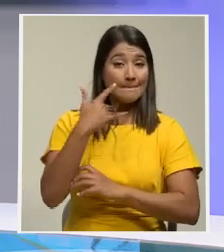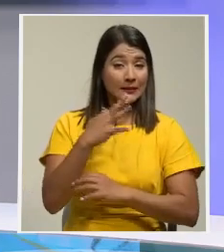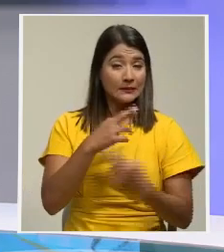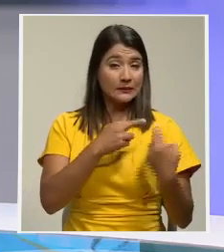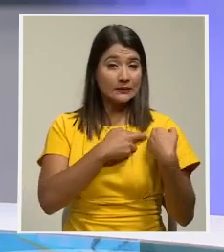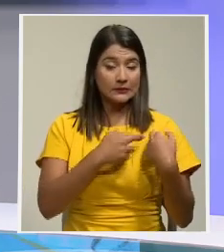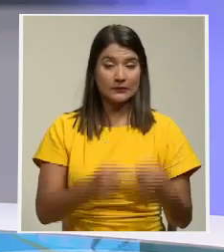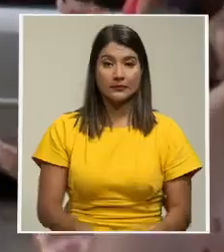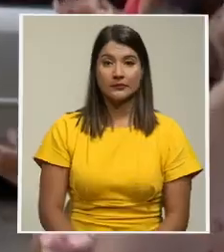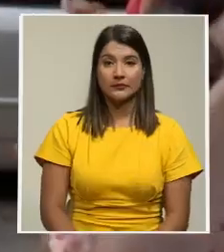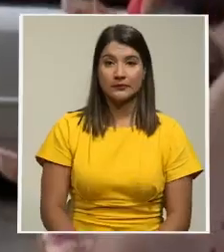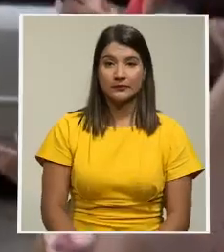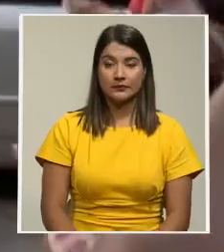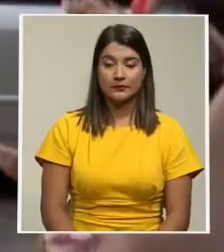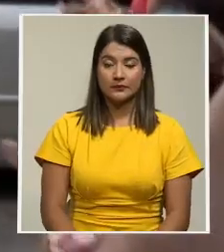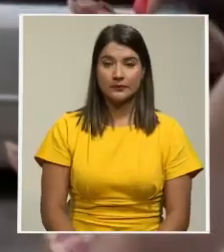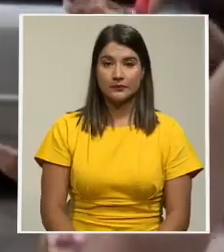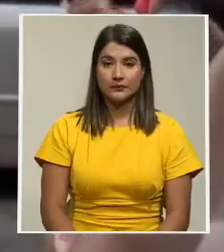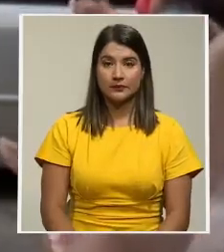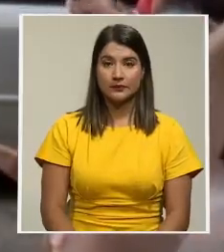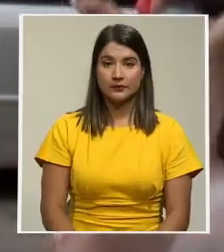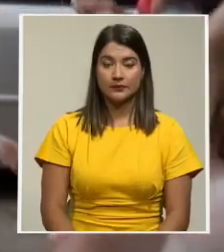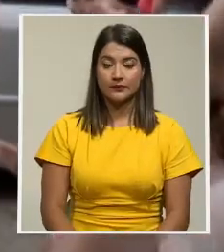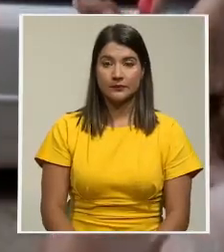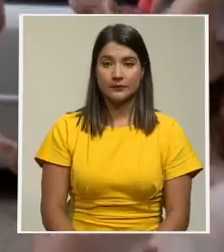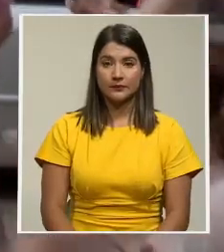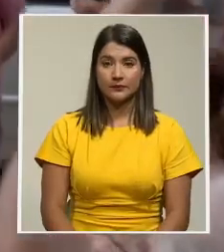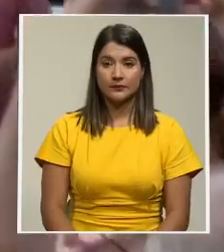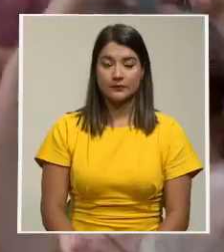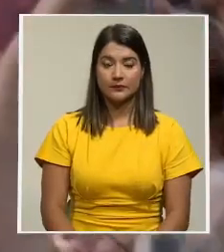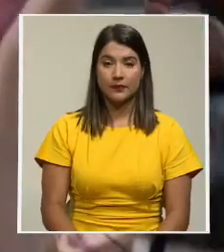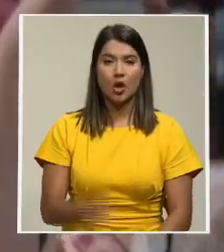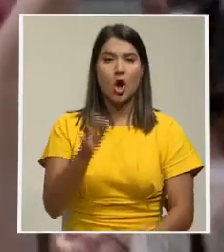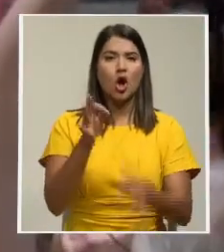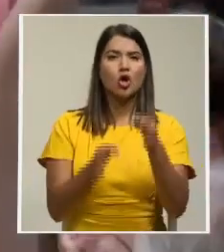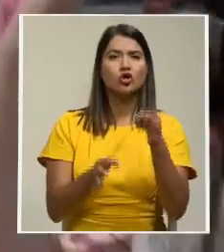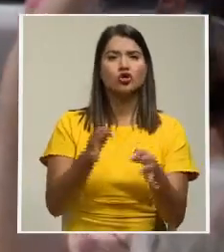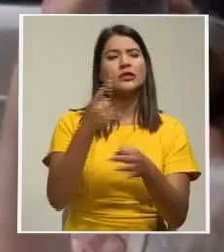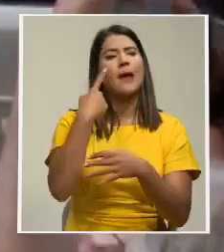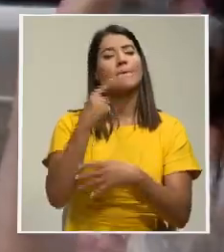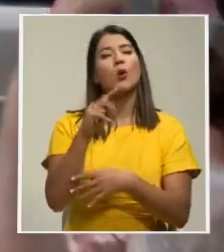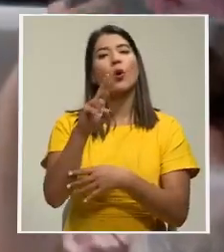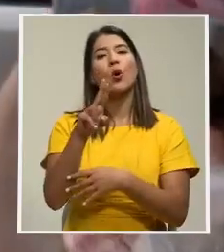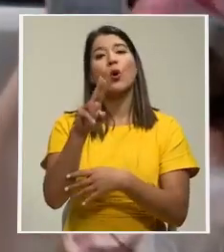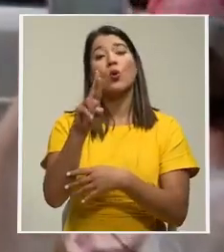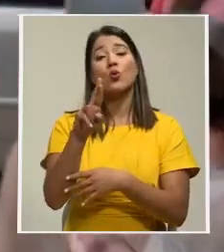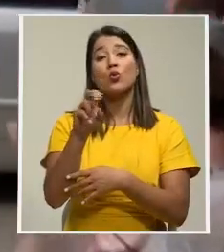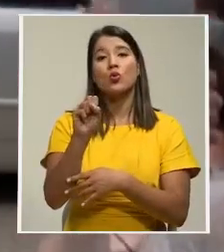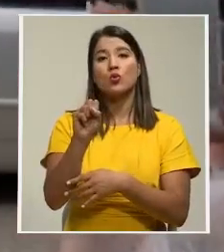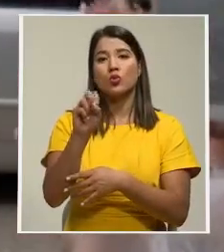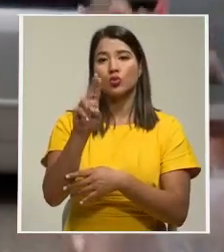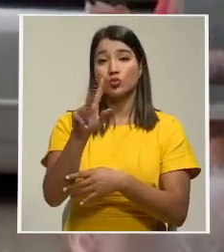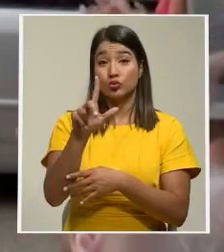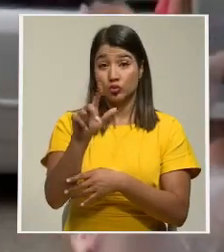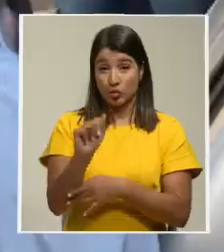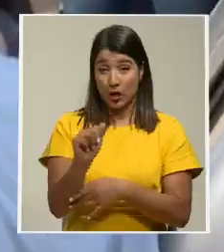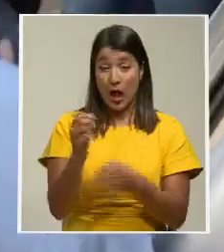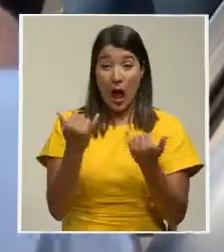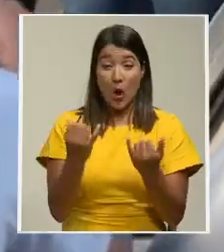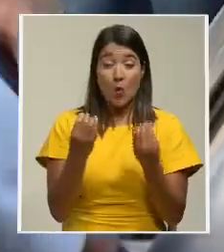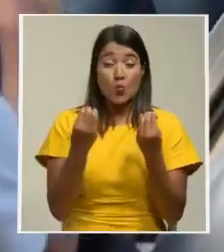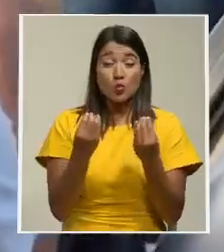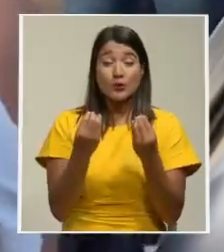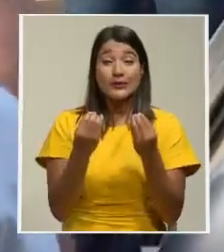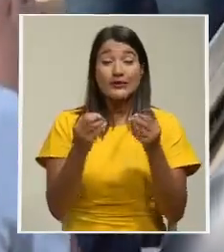Justicia por Úrsula. Con ese pedido, decenas de personas despidieron